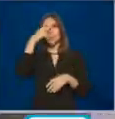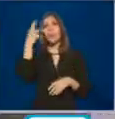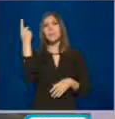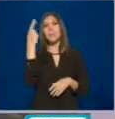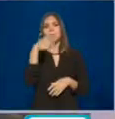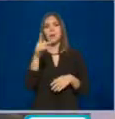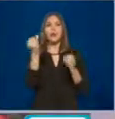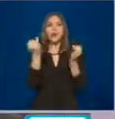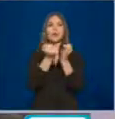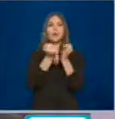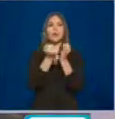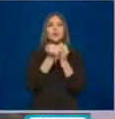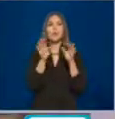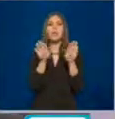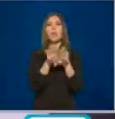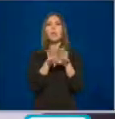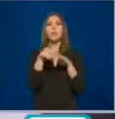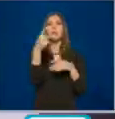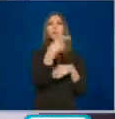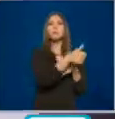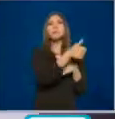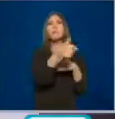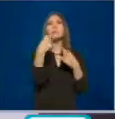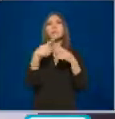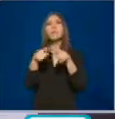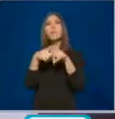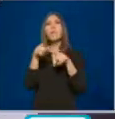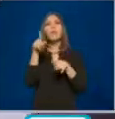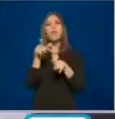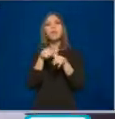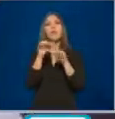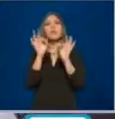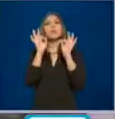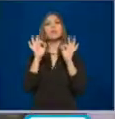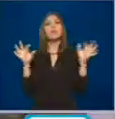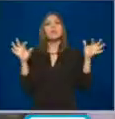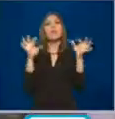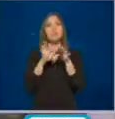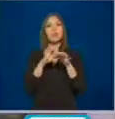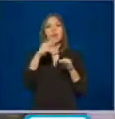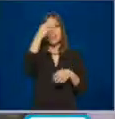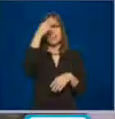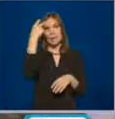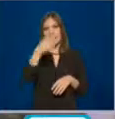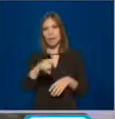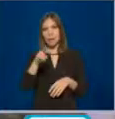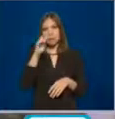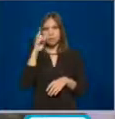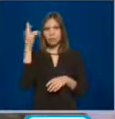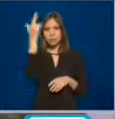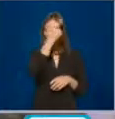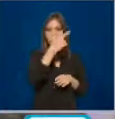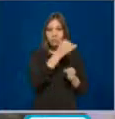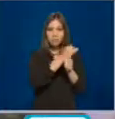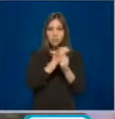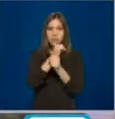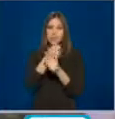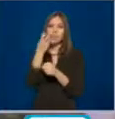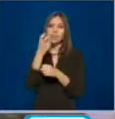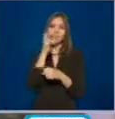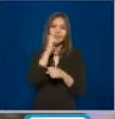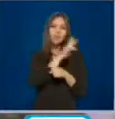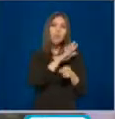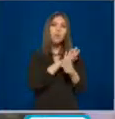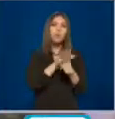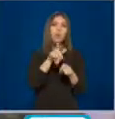que ver con la calidez, o sea, el tipo de colores que nos van a las mexicanas. Entonces, Claro. también están inspirados en el mercado mexicano y obviamente en sus